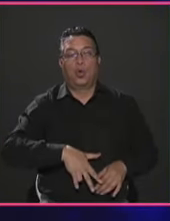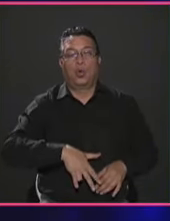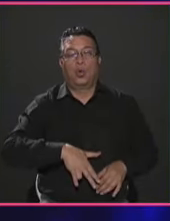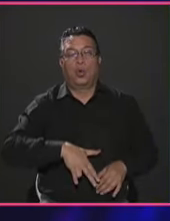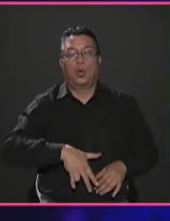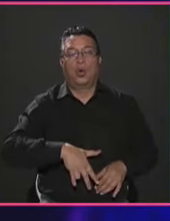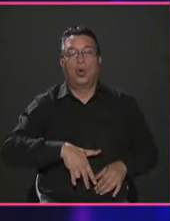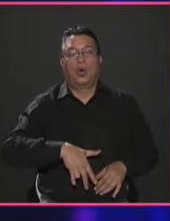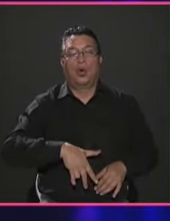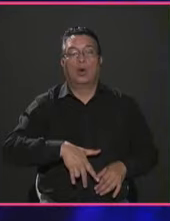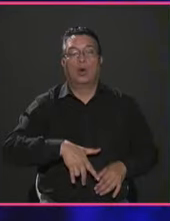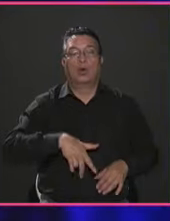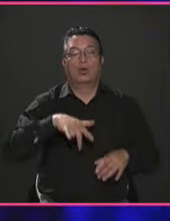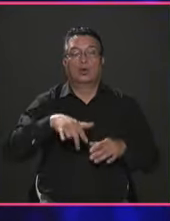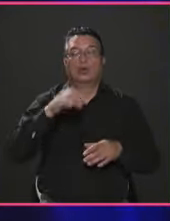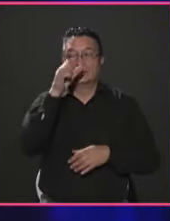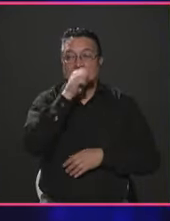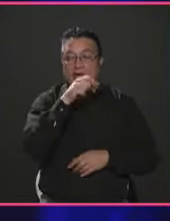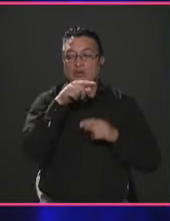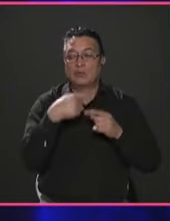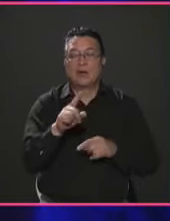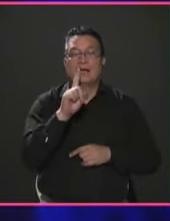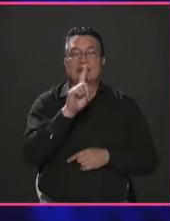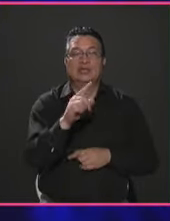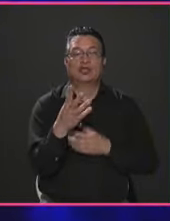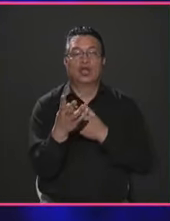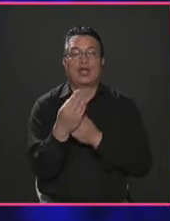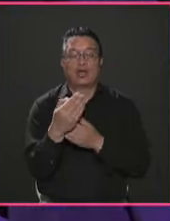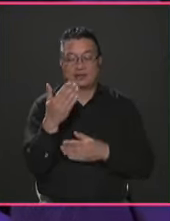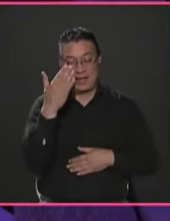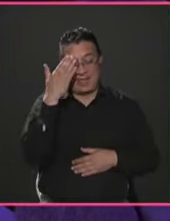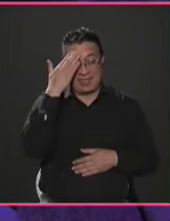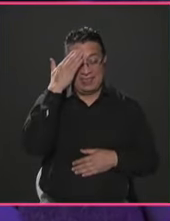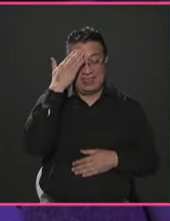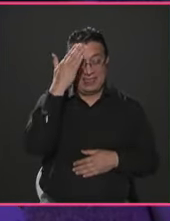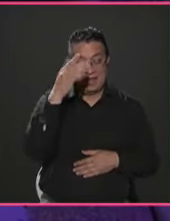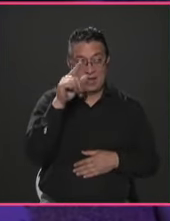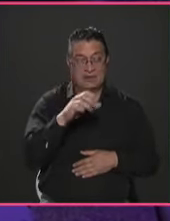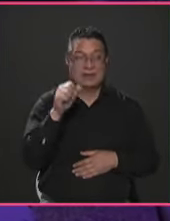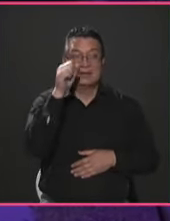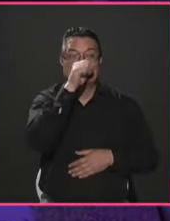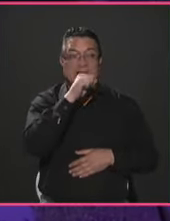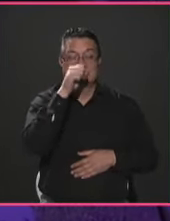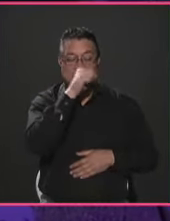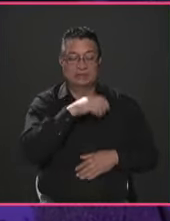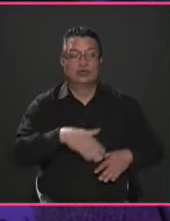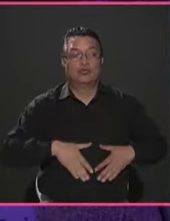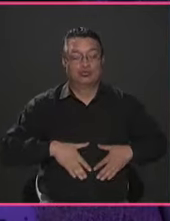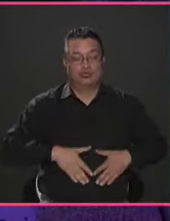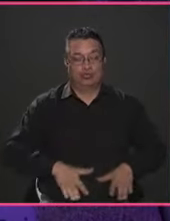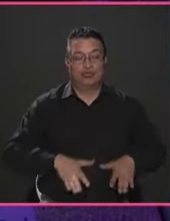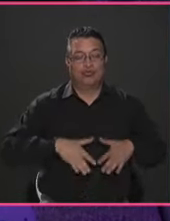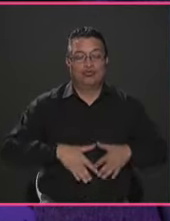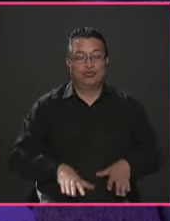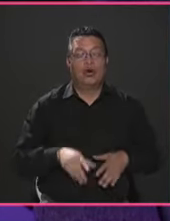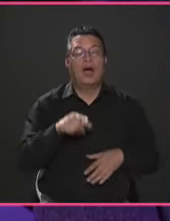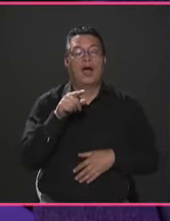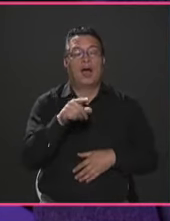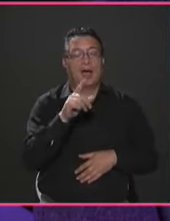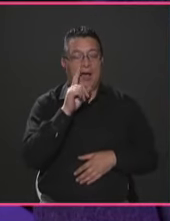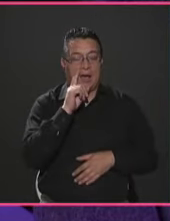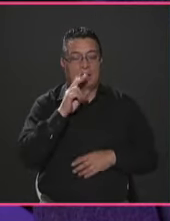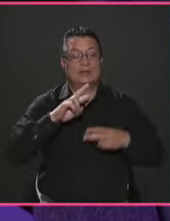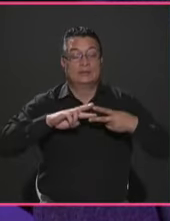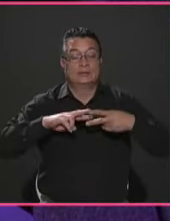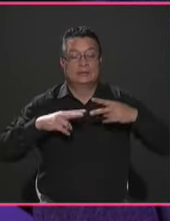de 114 días los cerdos nacen los nuevos cerdos nacen que quieren tienen el